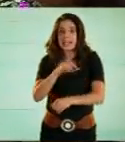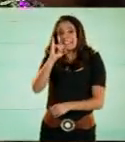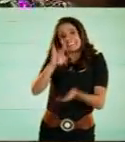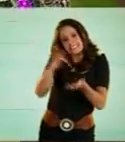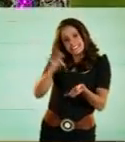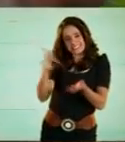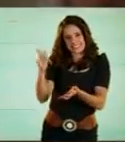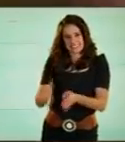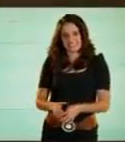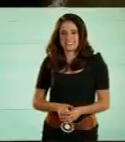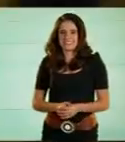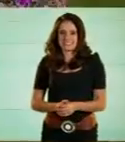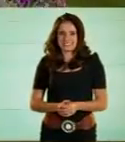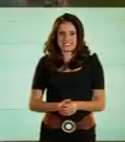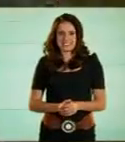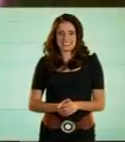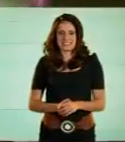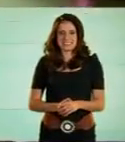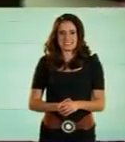Gracias. Gracias. Ven, te ayudo.